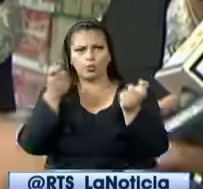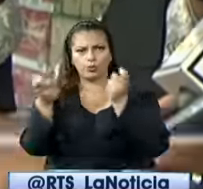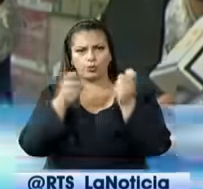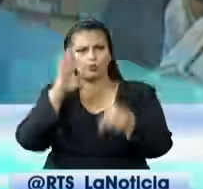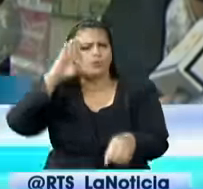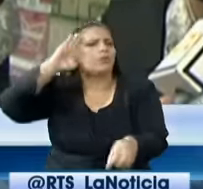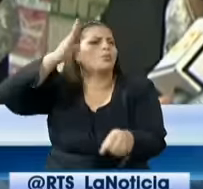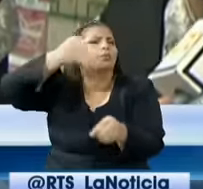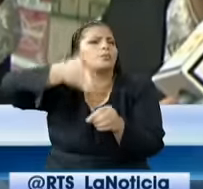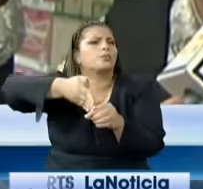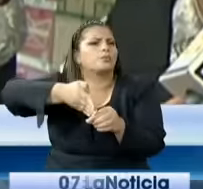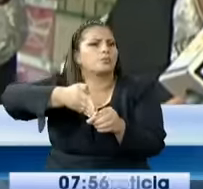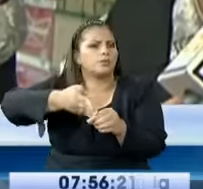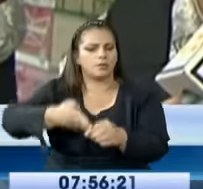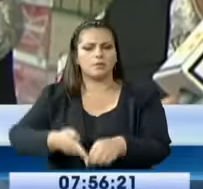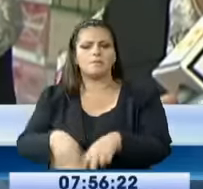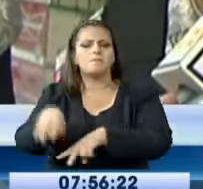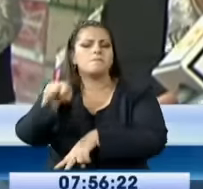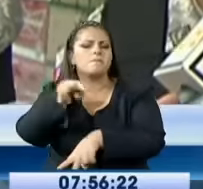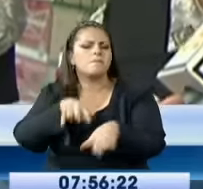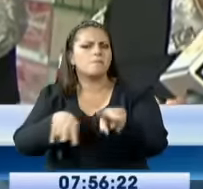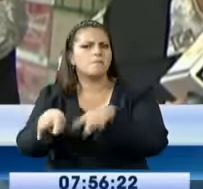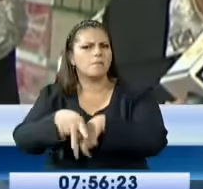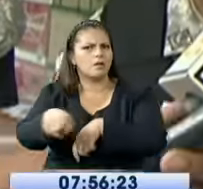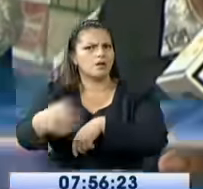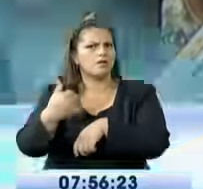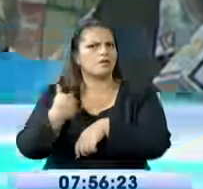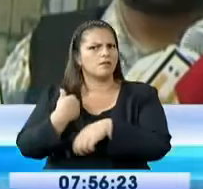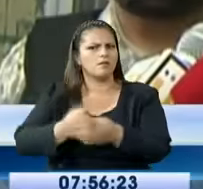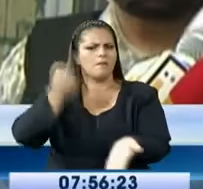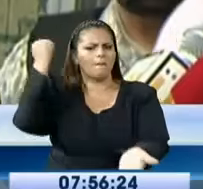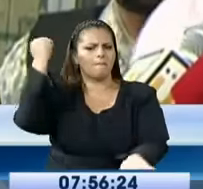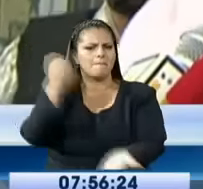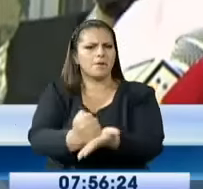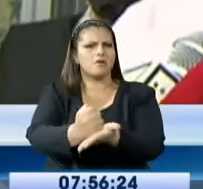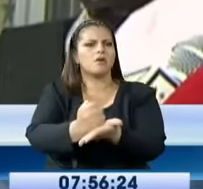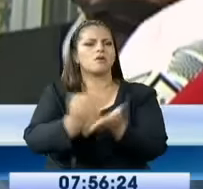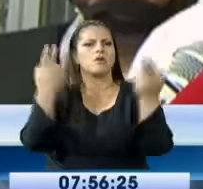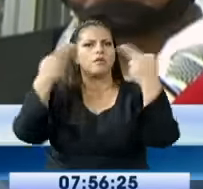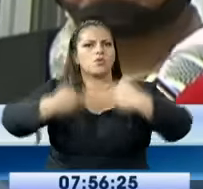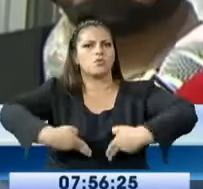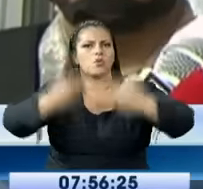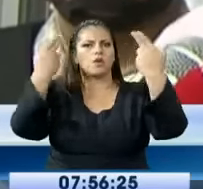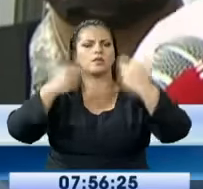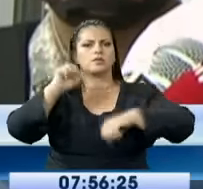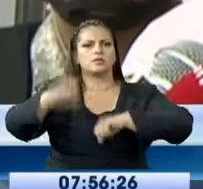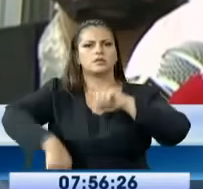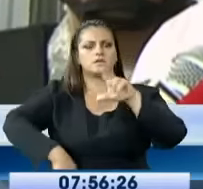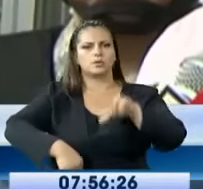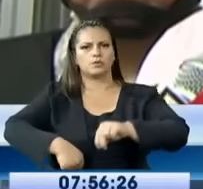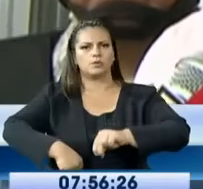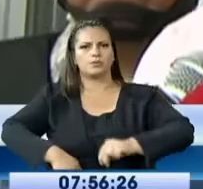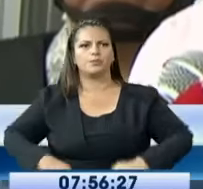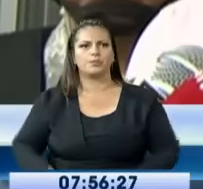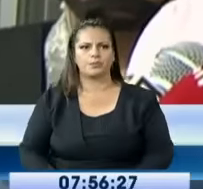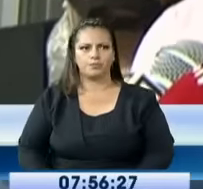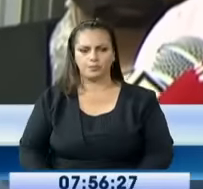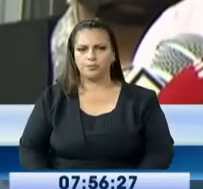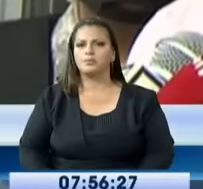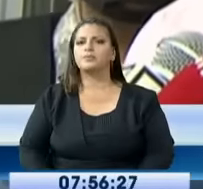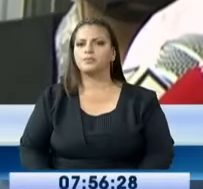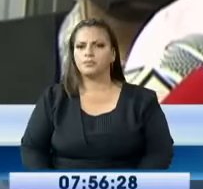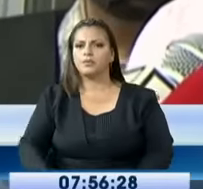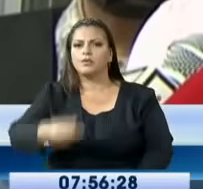con el objetivo de verificar el cumplimiento de las formalidades aduaneras. La revisión del etiquetado fiscal que en los